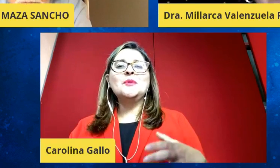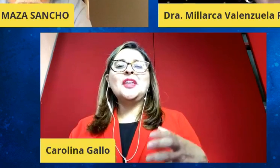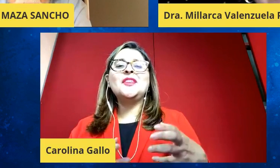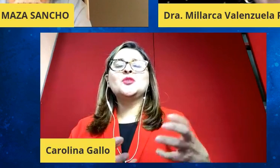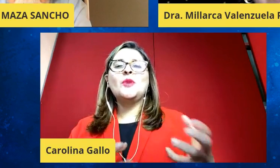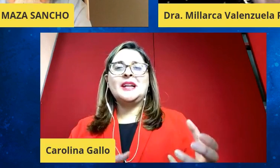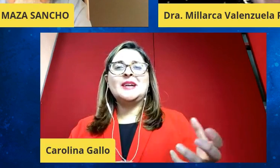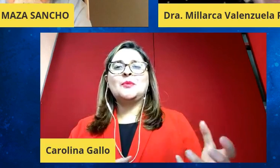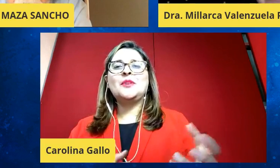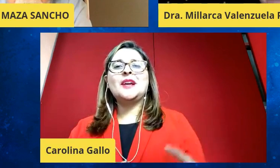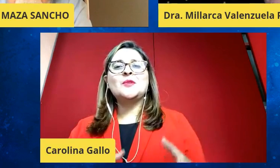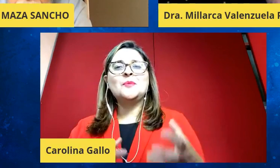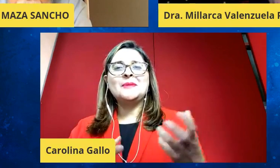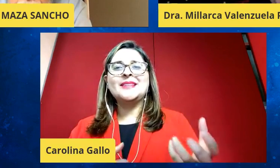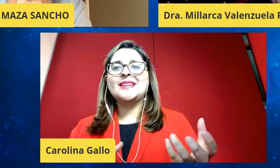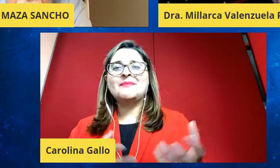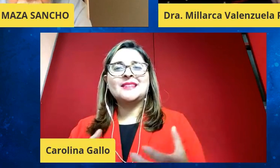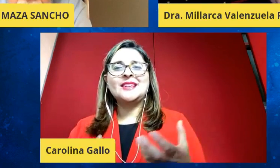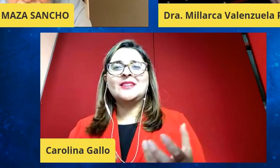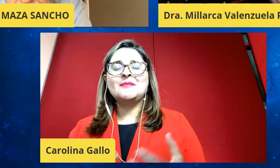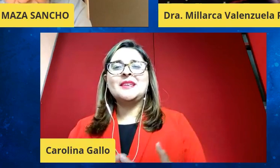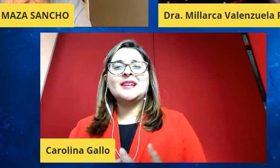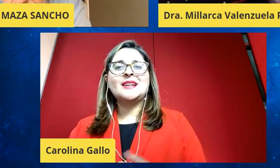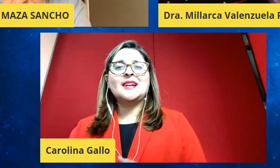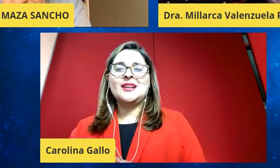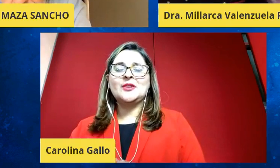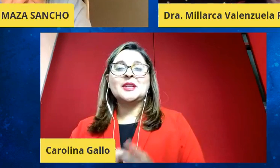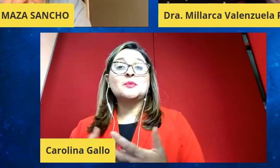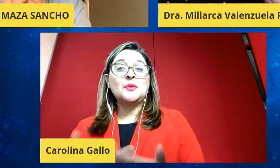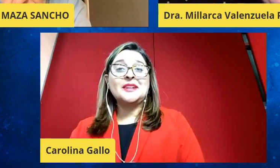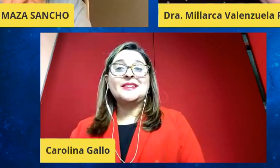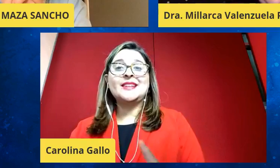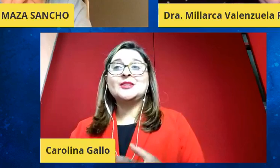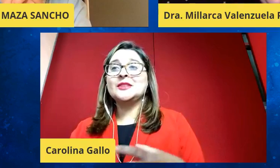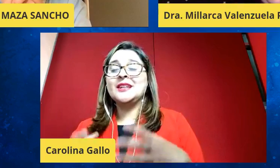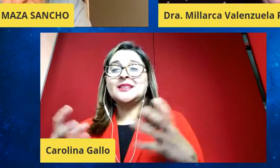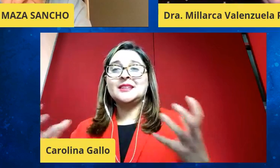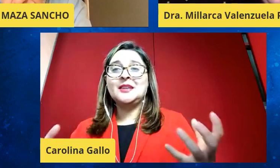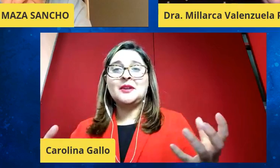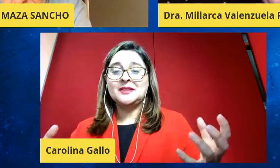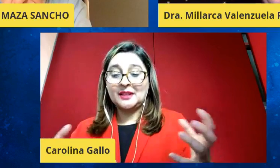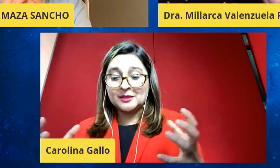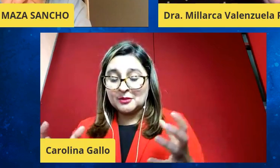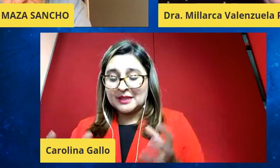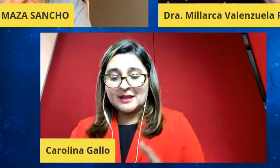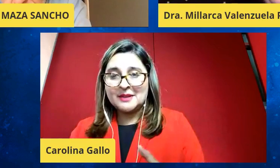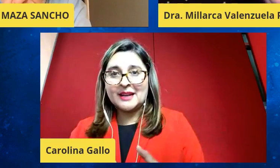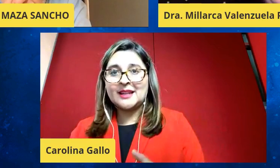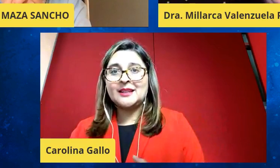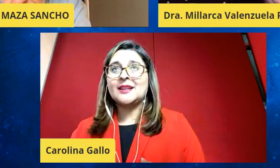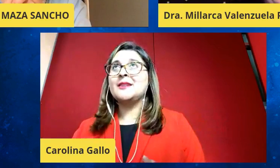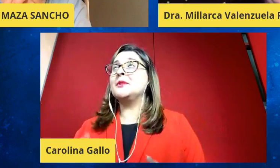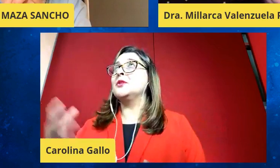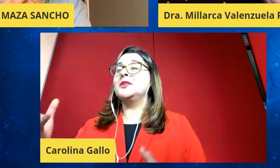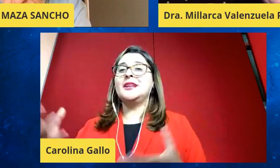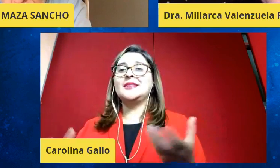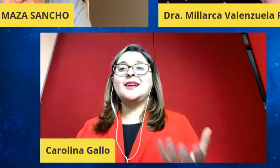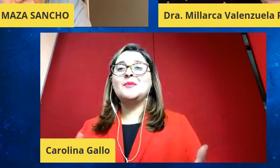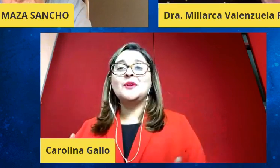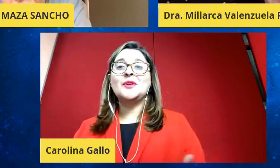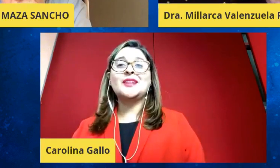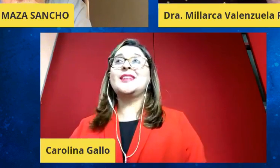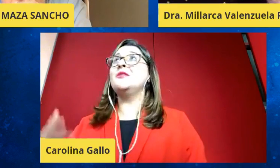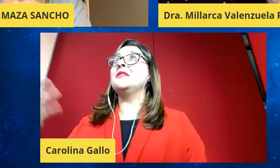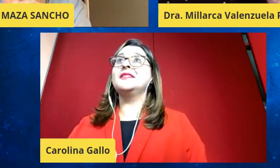Profesor, ¿cómo desde su área podría complementar parte de lo que Millarca nos expone, verdad? Esto tan atractivo que a veces resulta al mirar la Tierra, pero